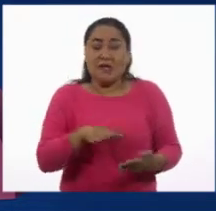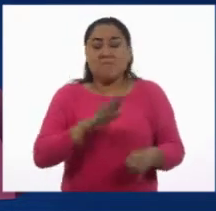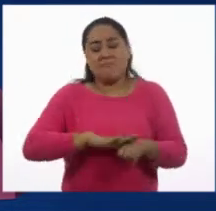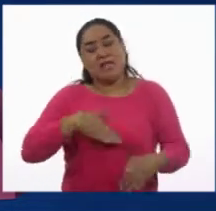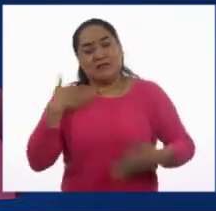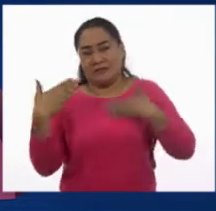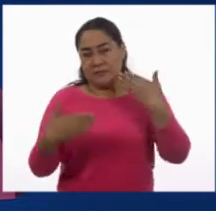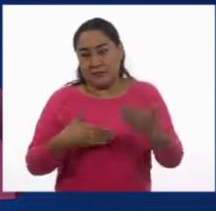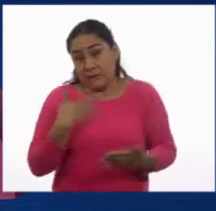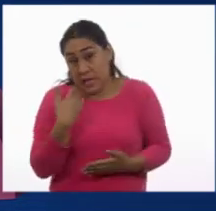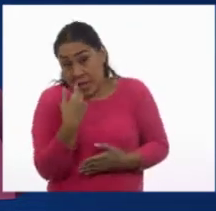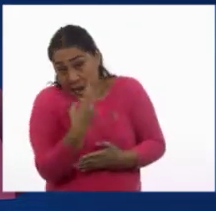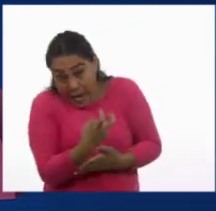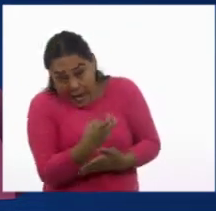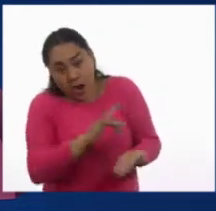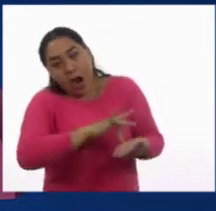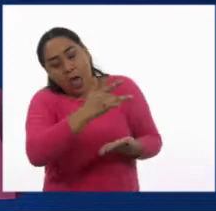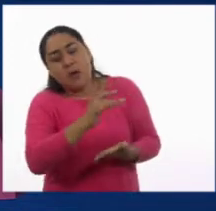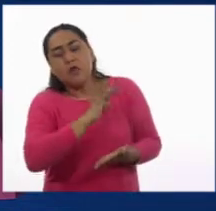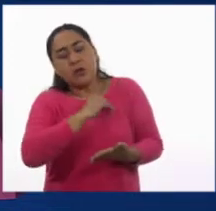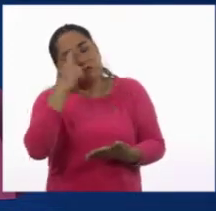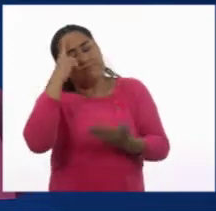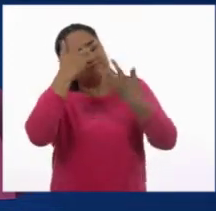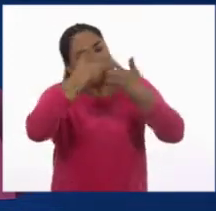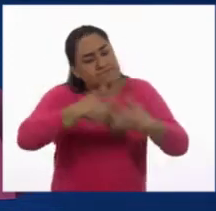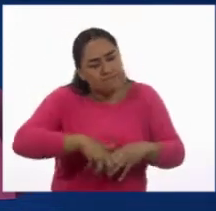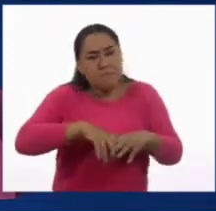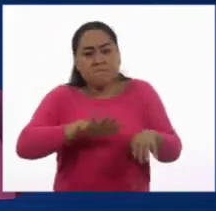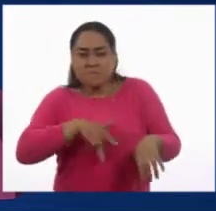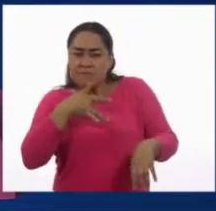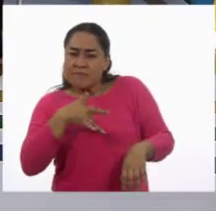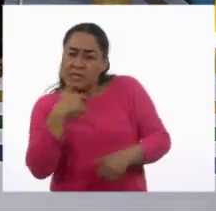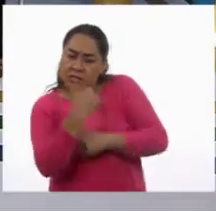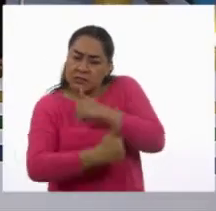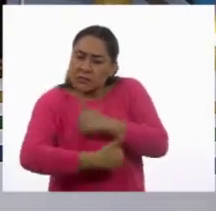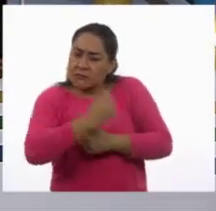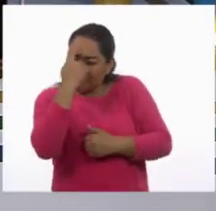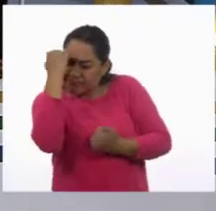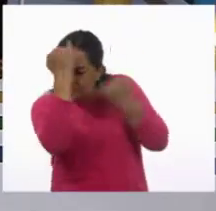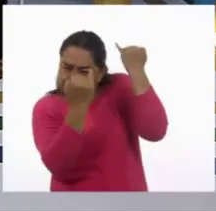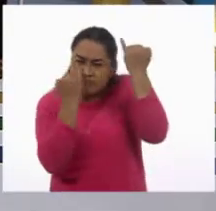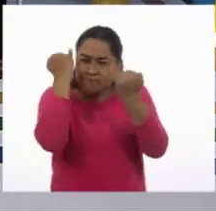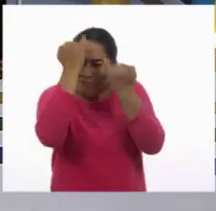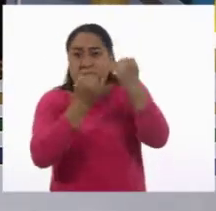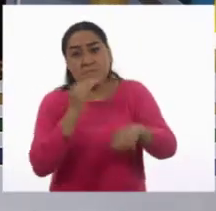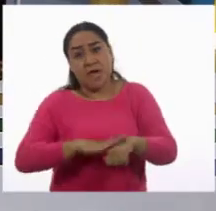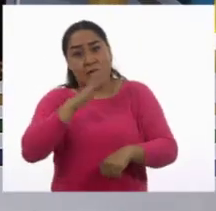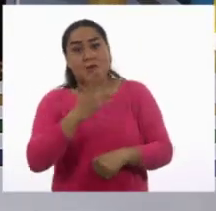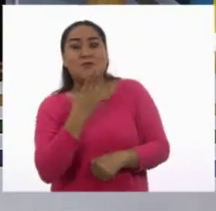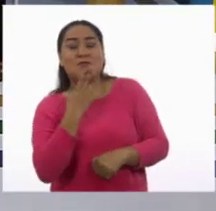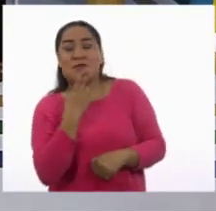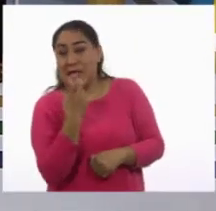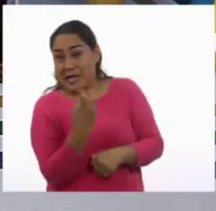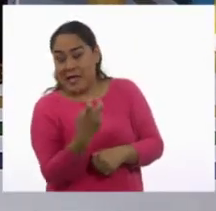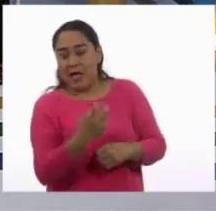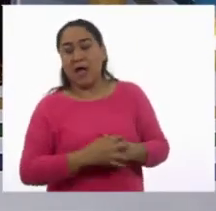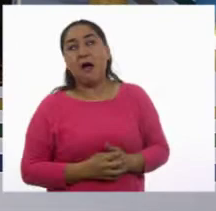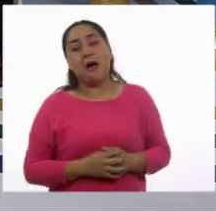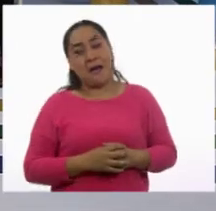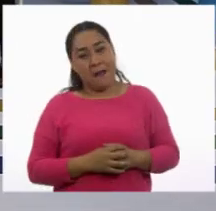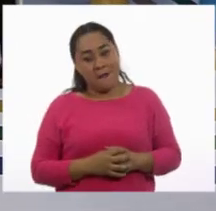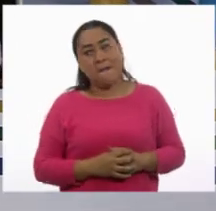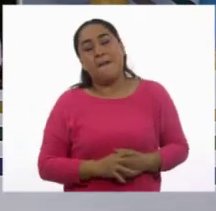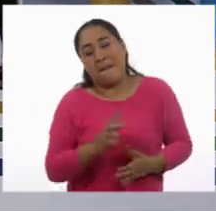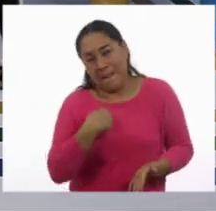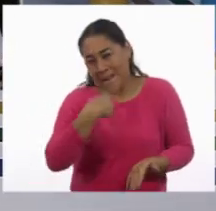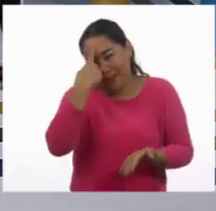permite desarrollar diversas habilidades matemáticas y de razonamiento. Pues yo creo que ya yo y todos los que están